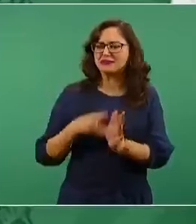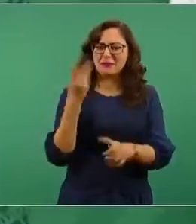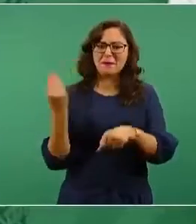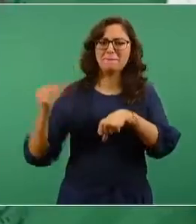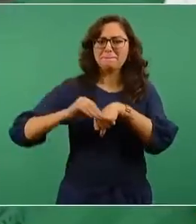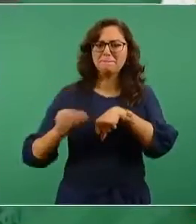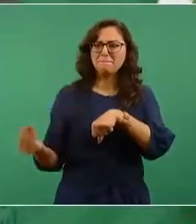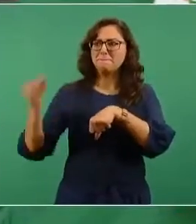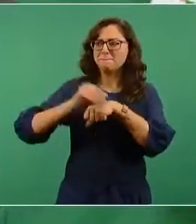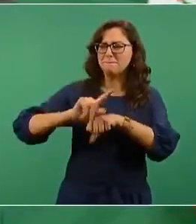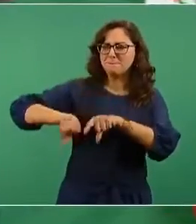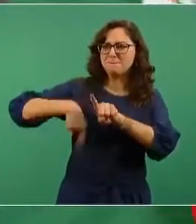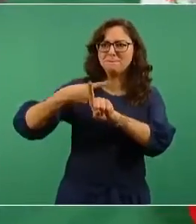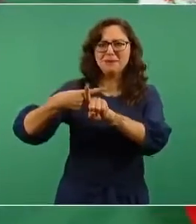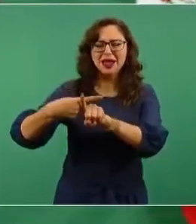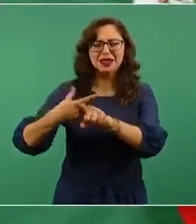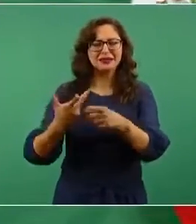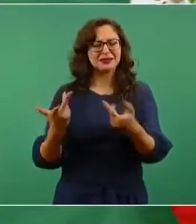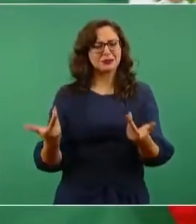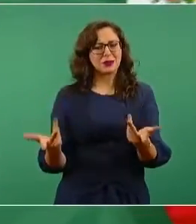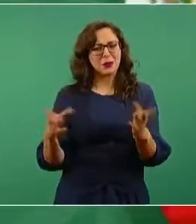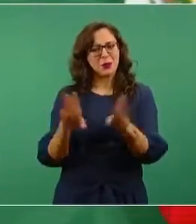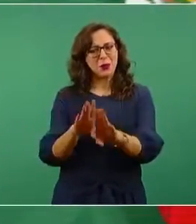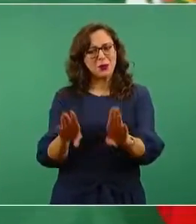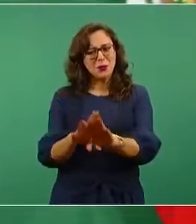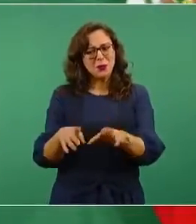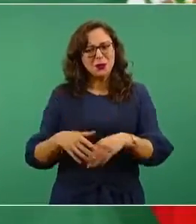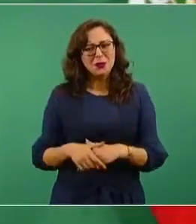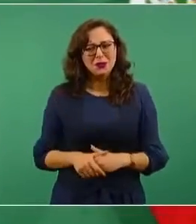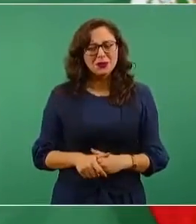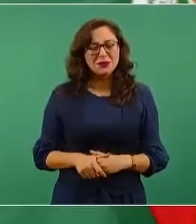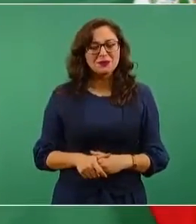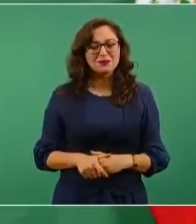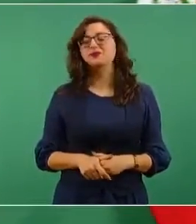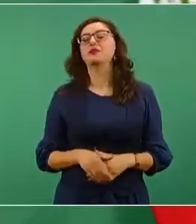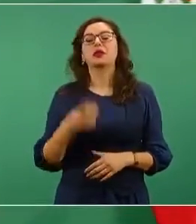Este es el hospital de Zumpango.